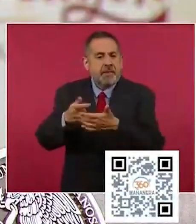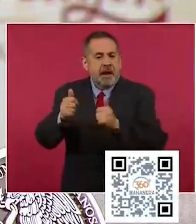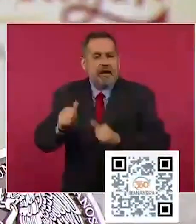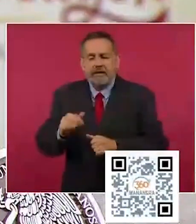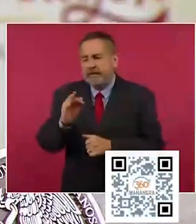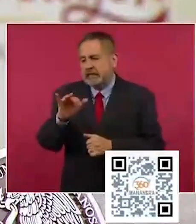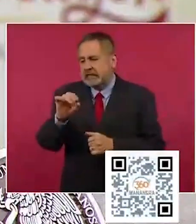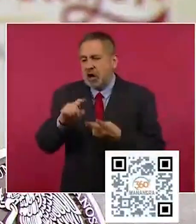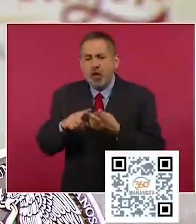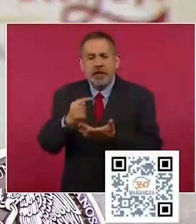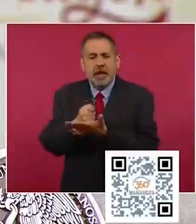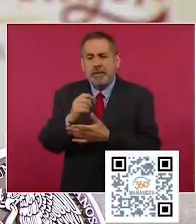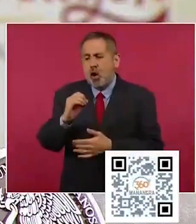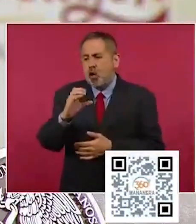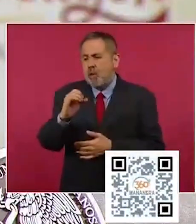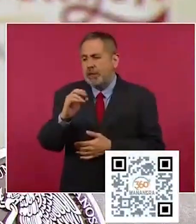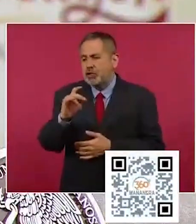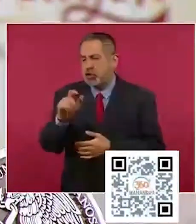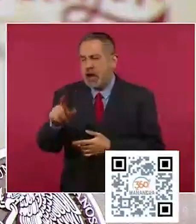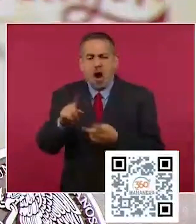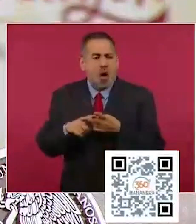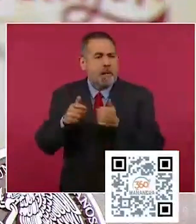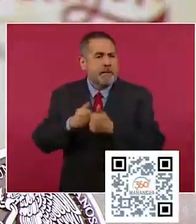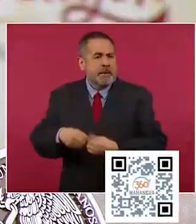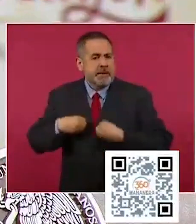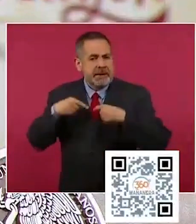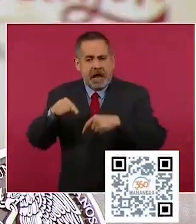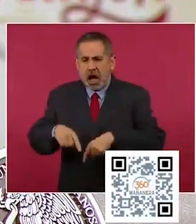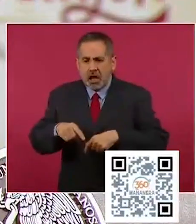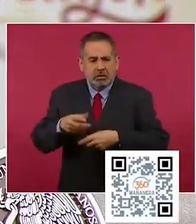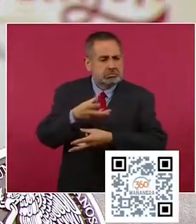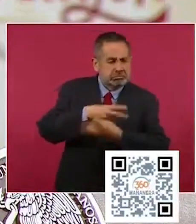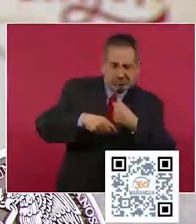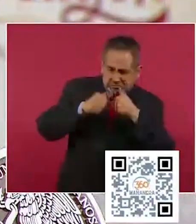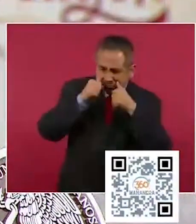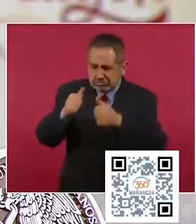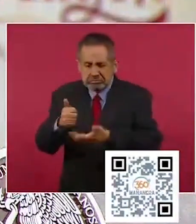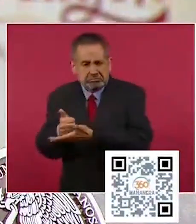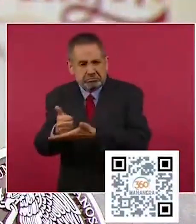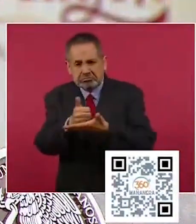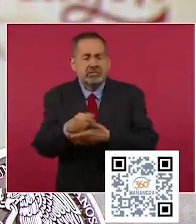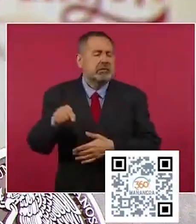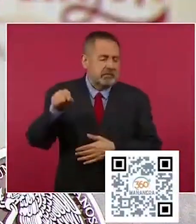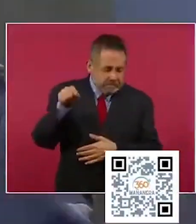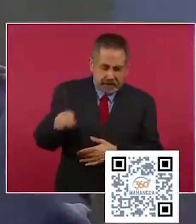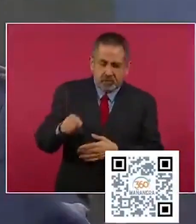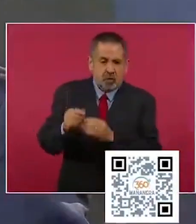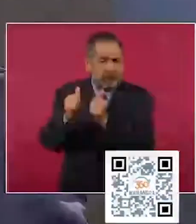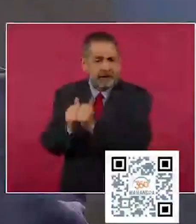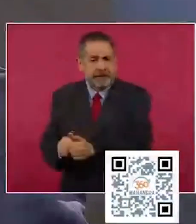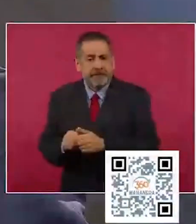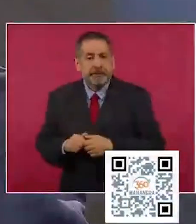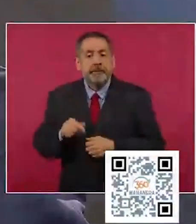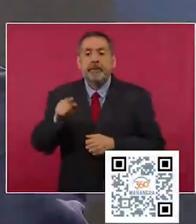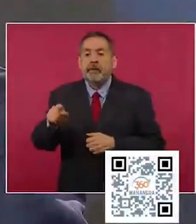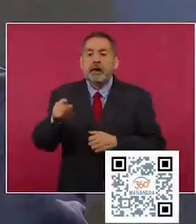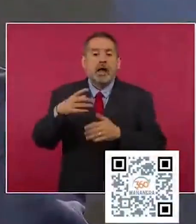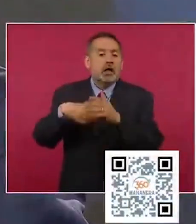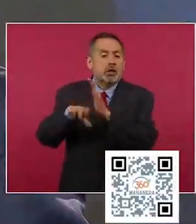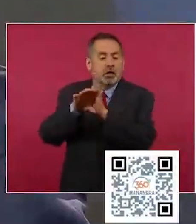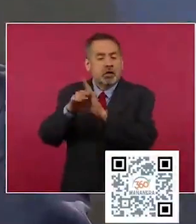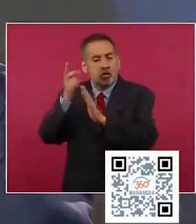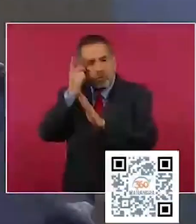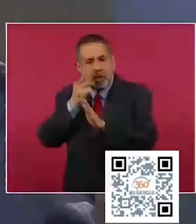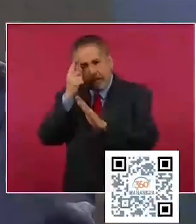ocupacionales. Y quedarse en su tierra, atendiendo a los suyos, lo puedan hacer. Habrá residencia Teletón para